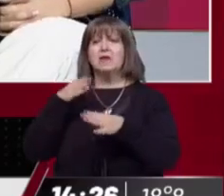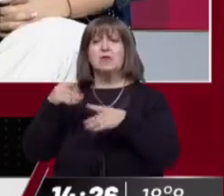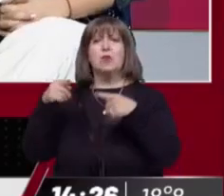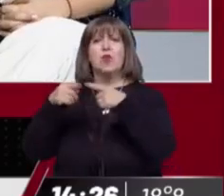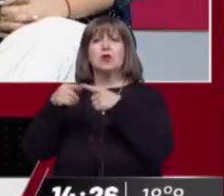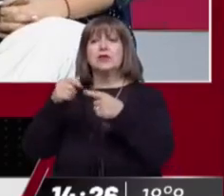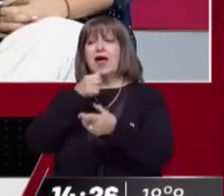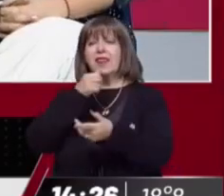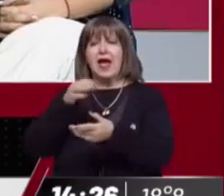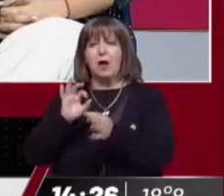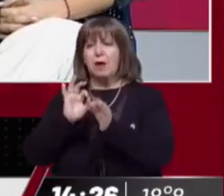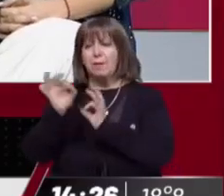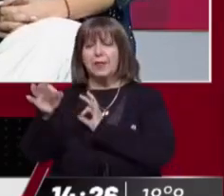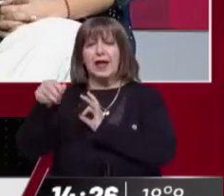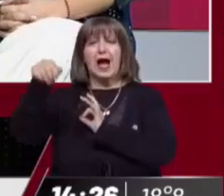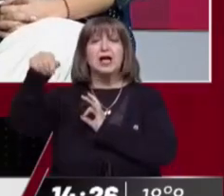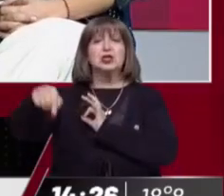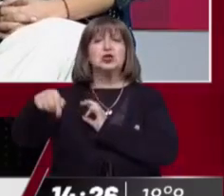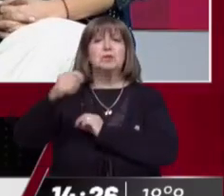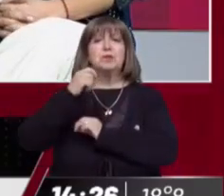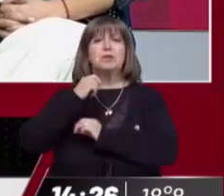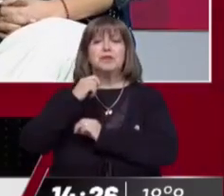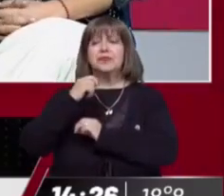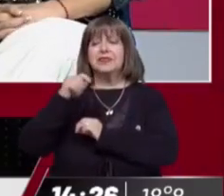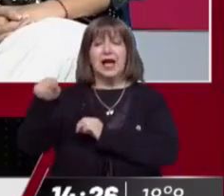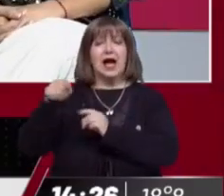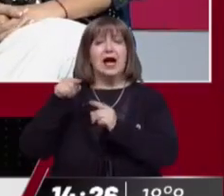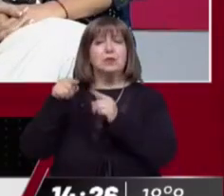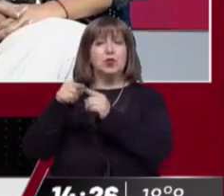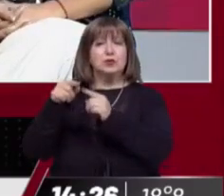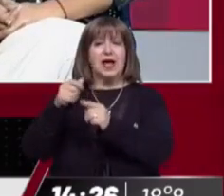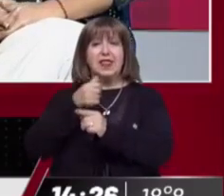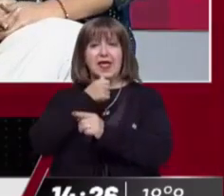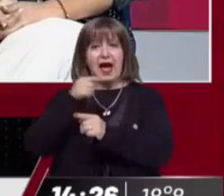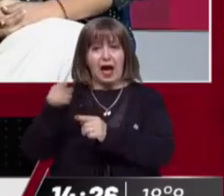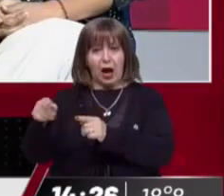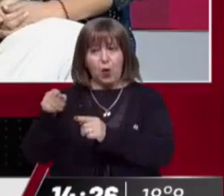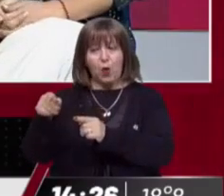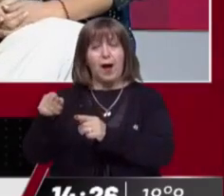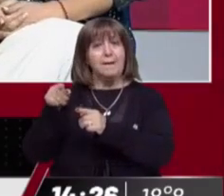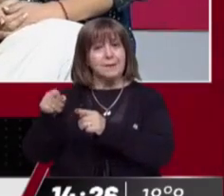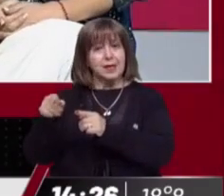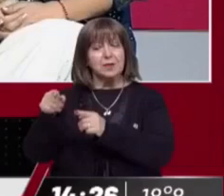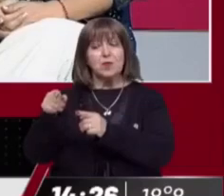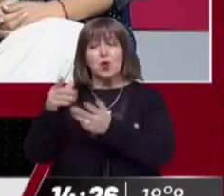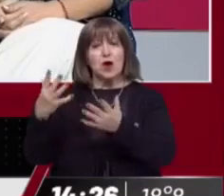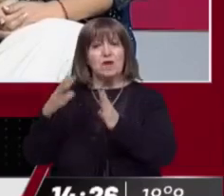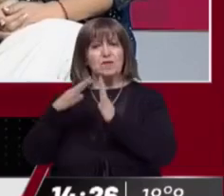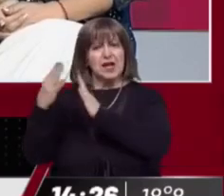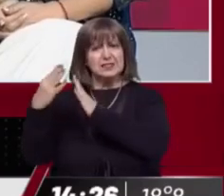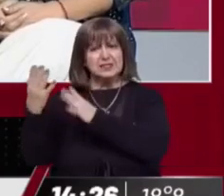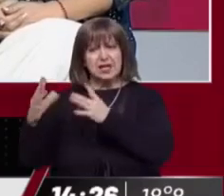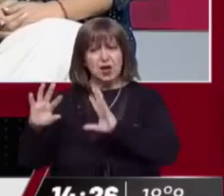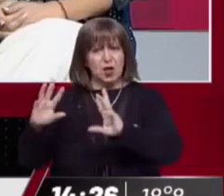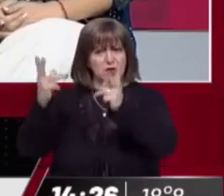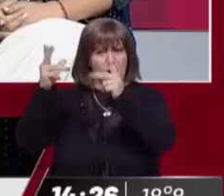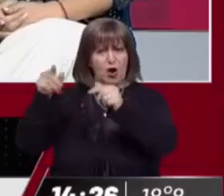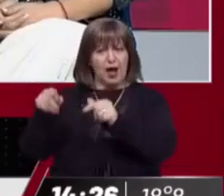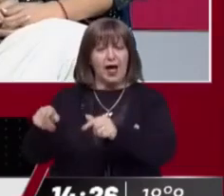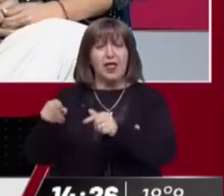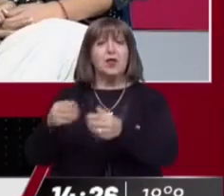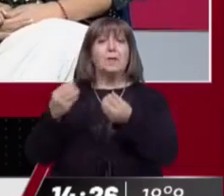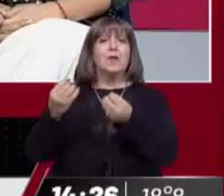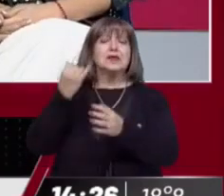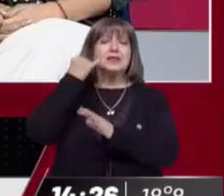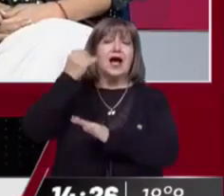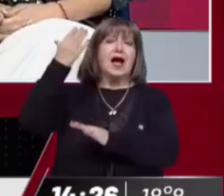Agua, es un distrito que está al sur de San Rafael, y los vecinos se encuentran muy molestos por esta situación. En primera instancia, porque desde hace